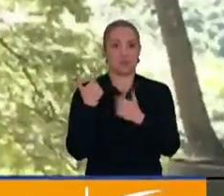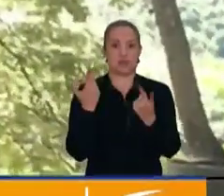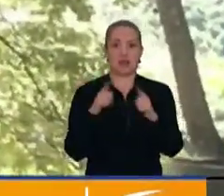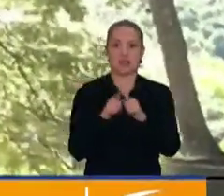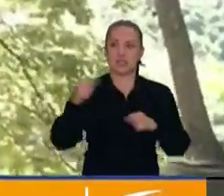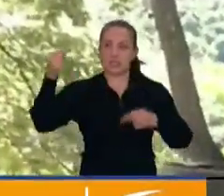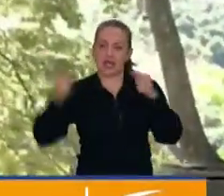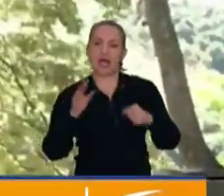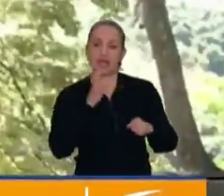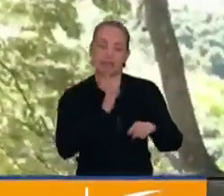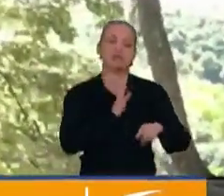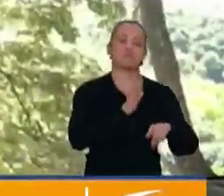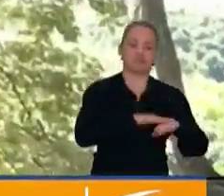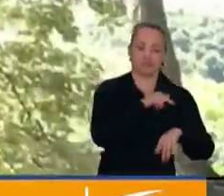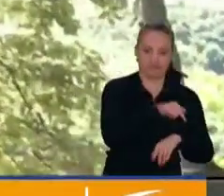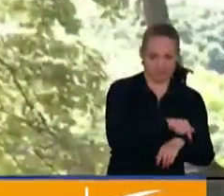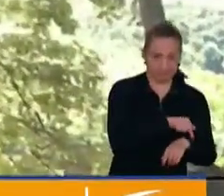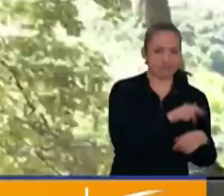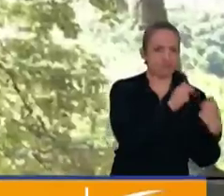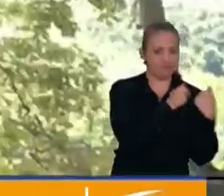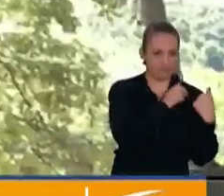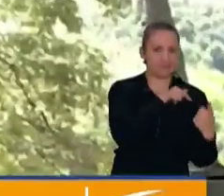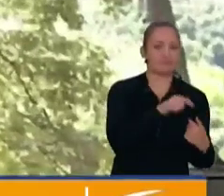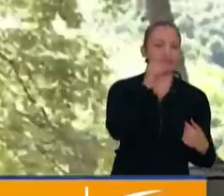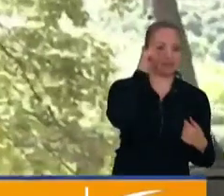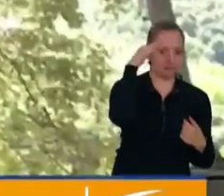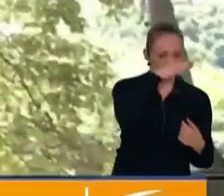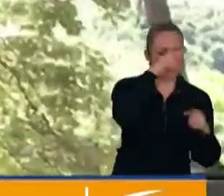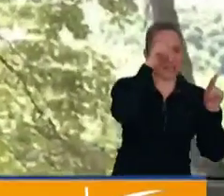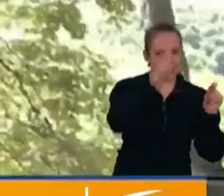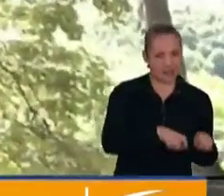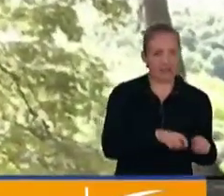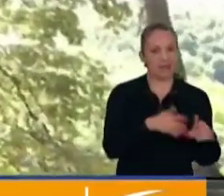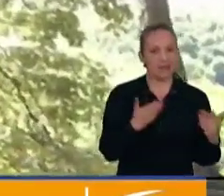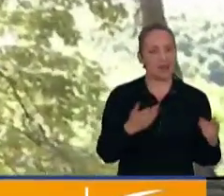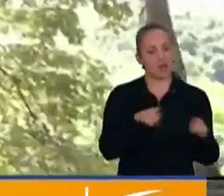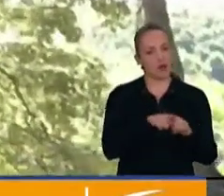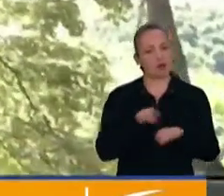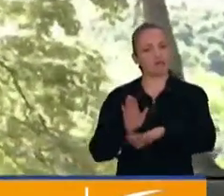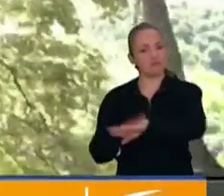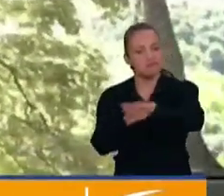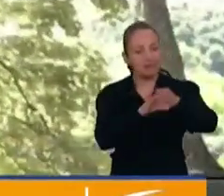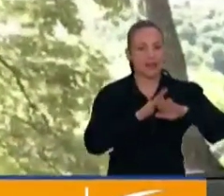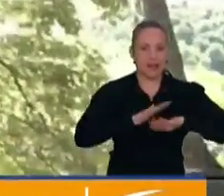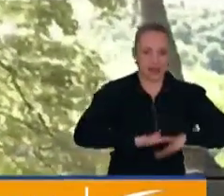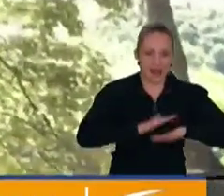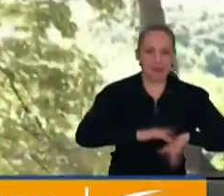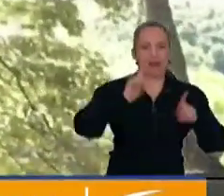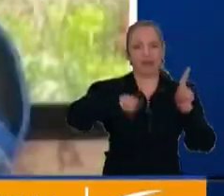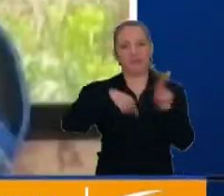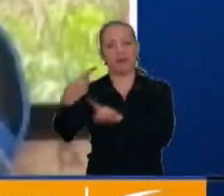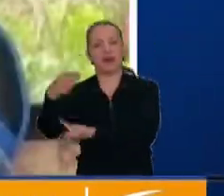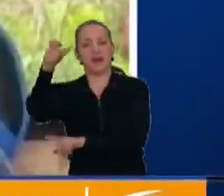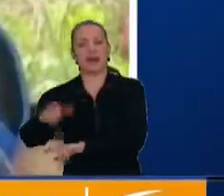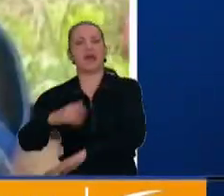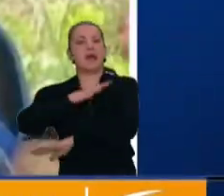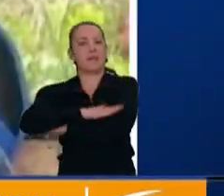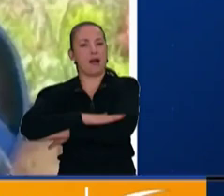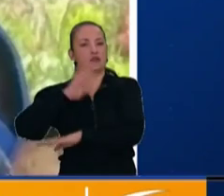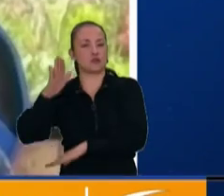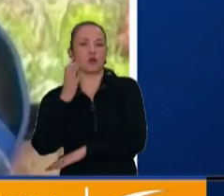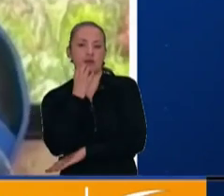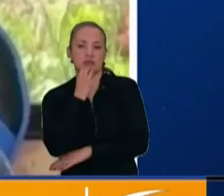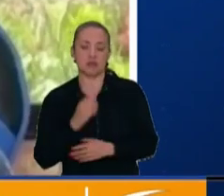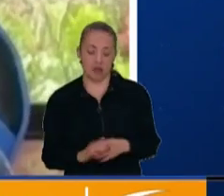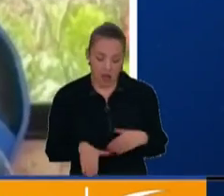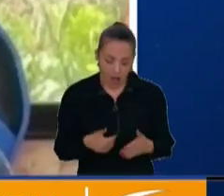tanto en el presidente Gustavo Petro, que debería hacer un llamado a la calma, como del embajador israelí. Todo lo que tenemos hasta el